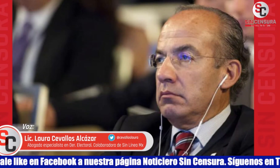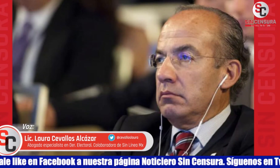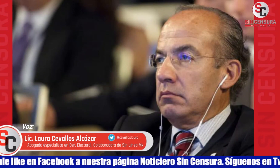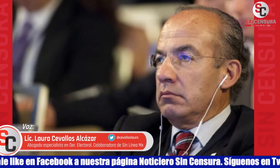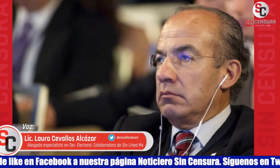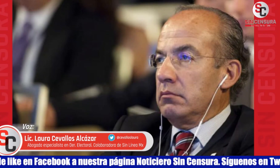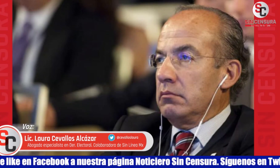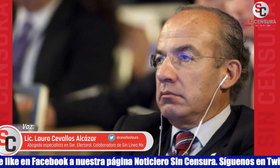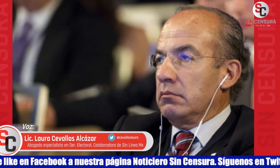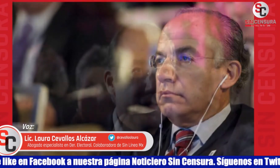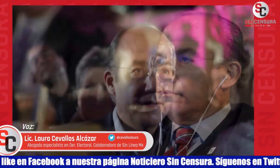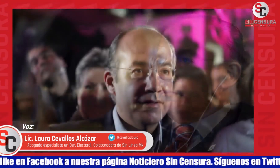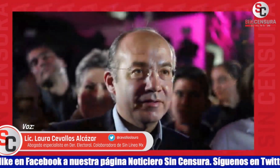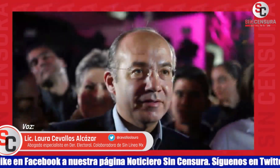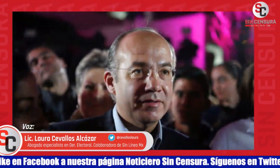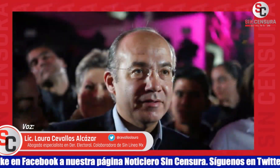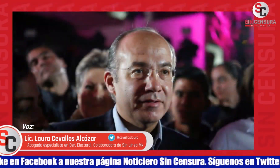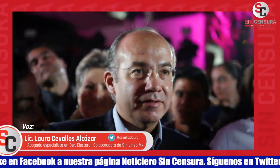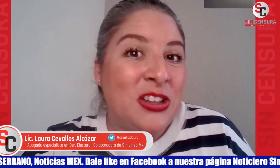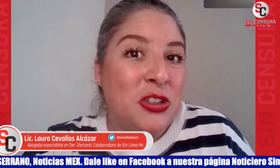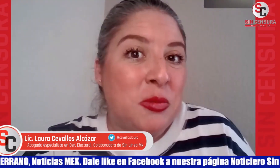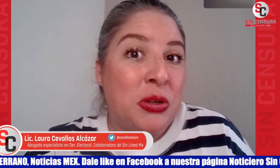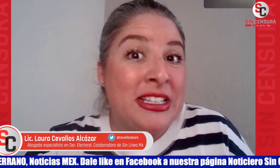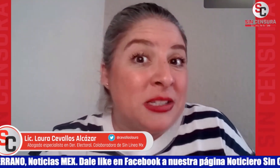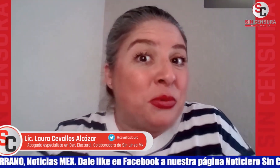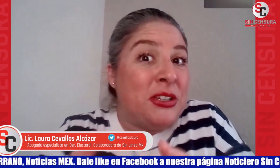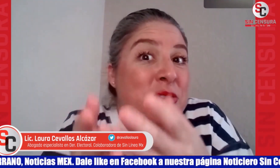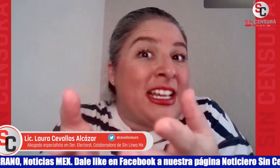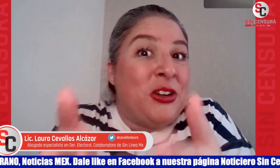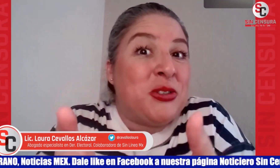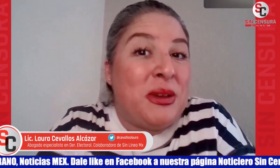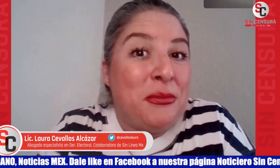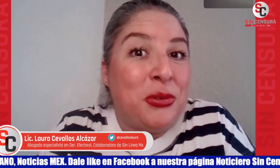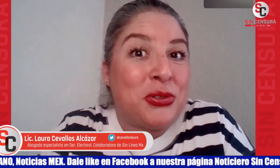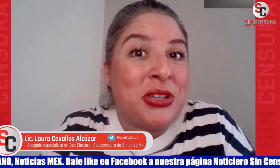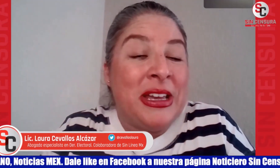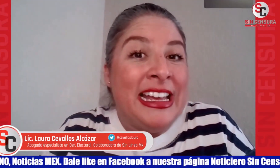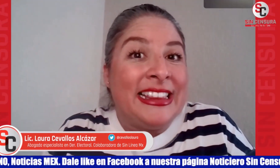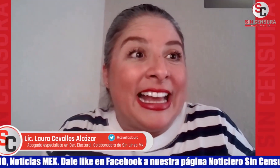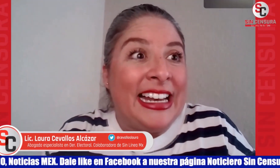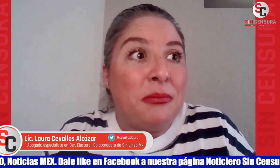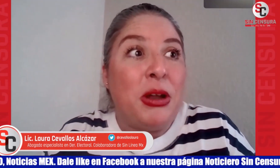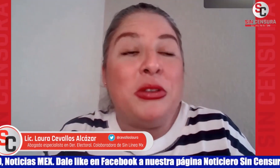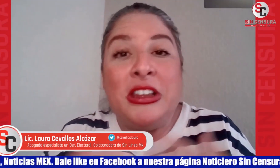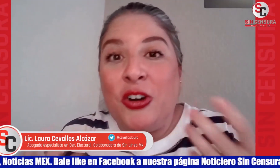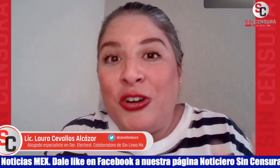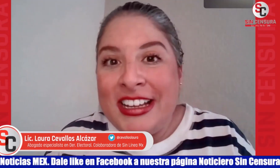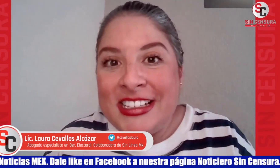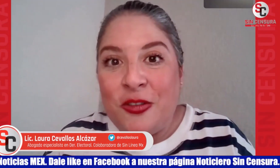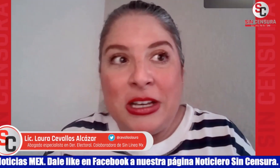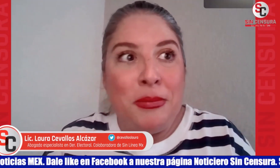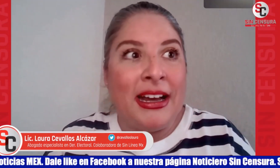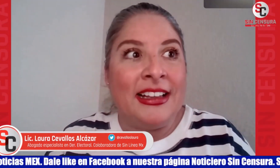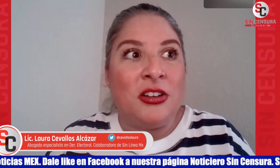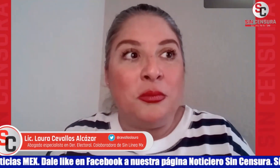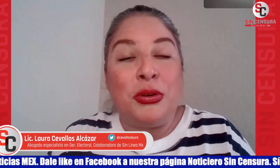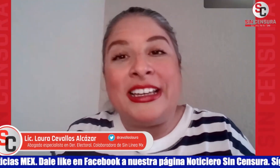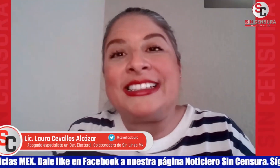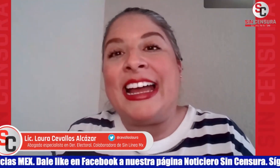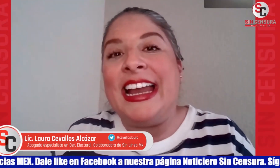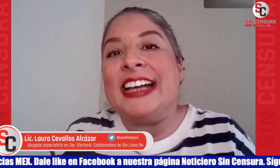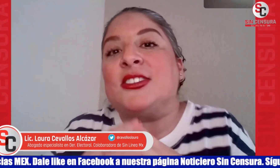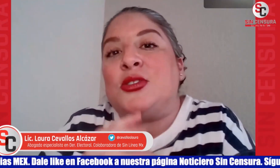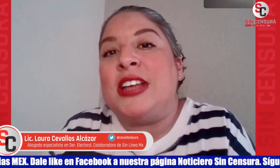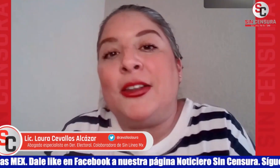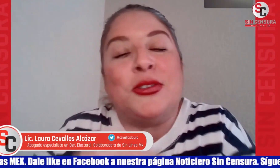Páez Varela, son alrededor de 600 periodistas. Por eso es que los vemos tan aplaudidores de Felipe Calderón, porque